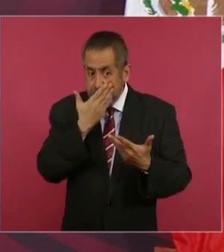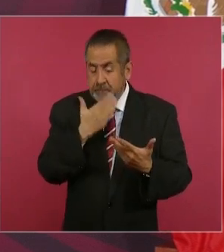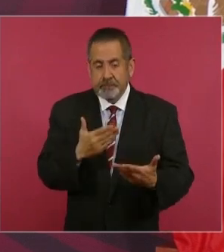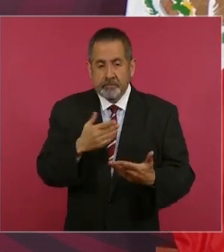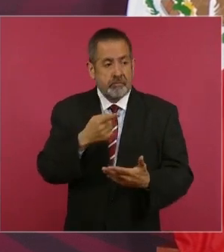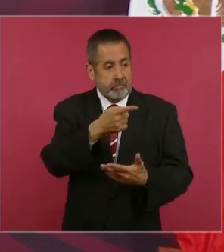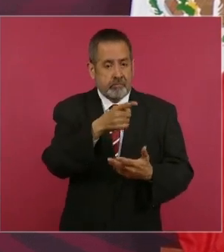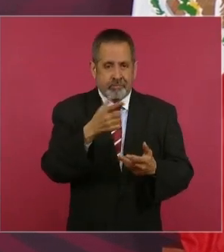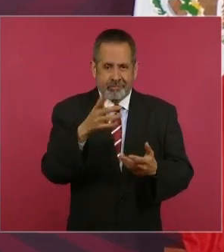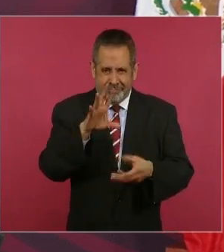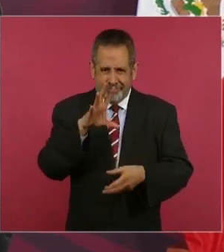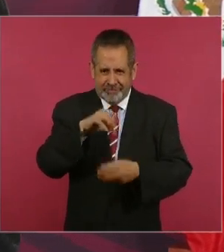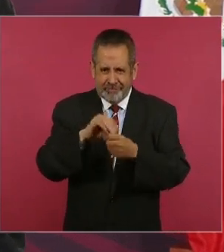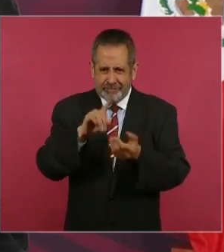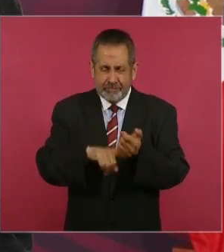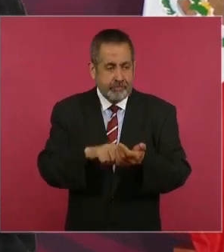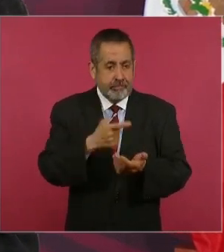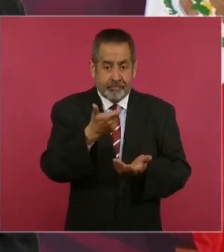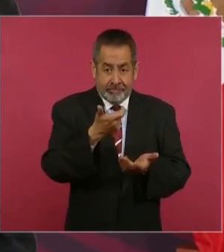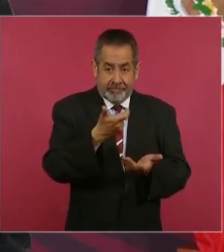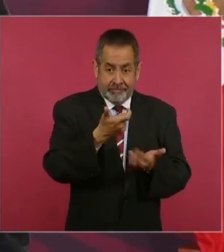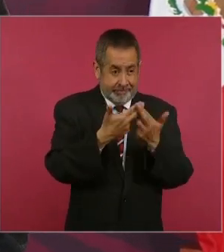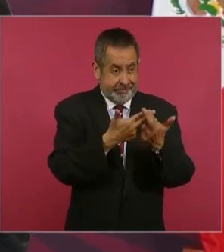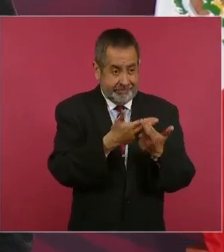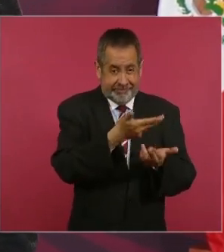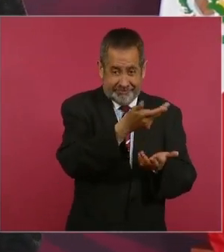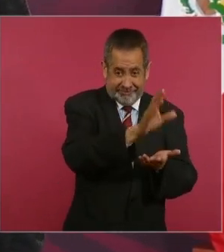van a entregar a losam